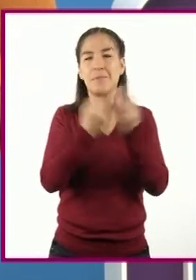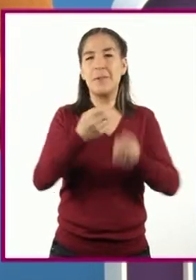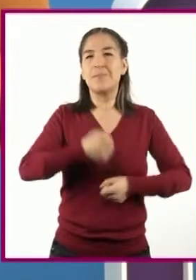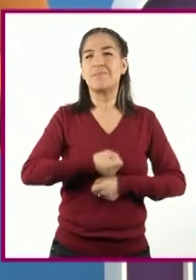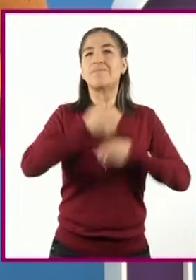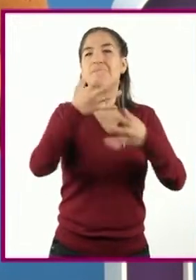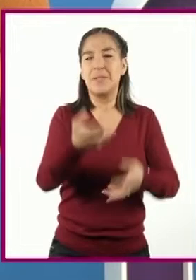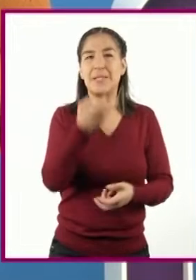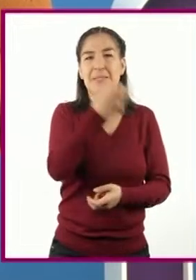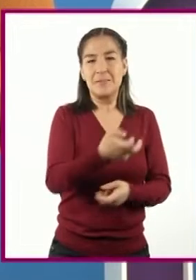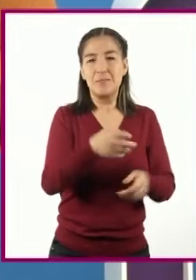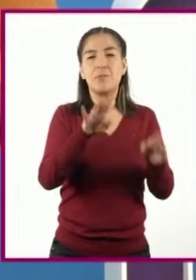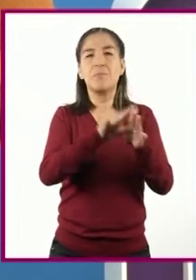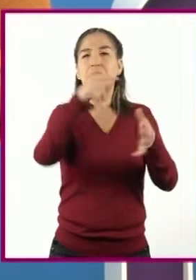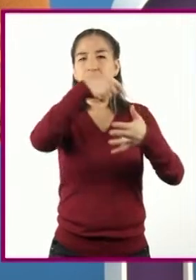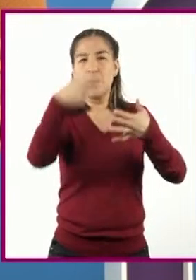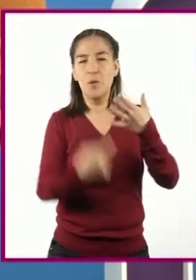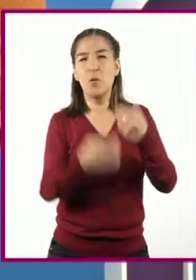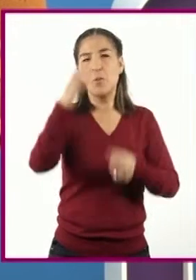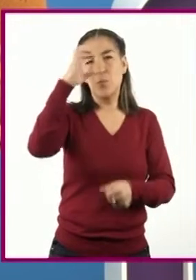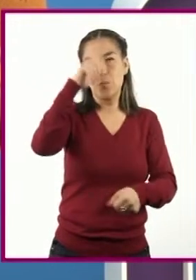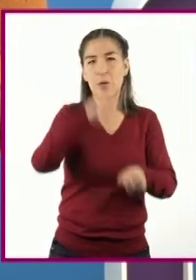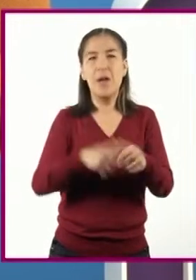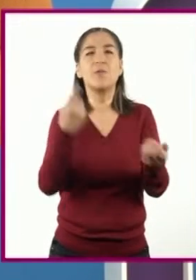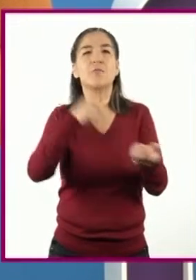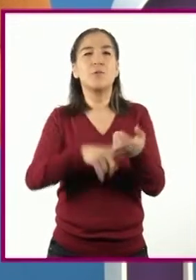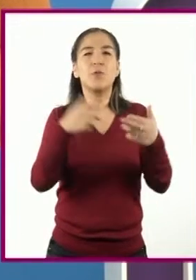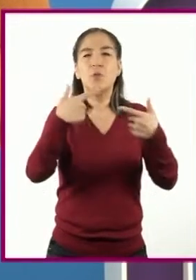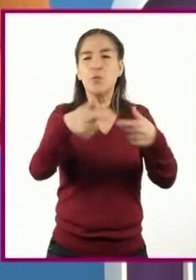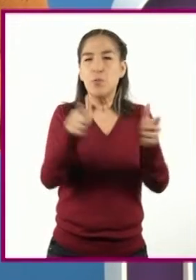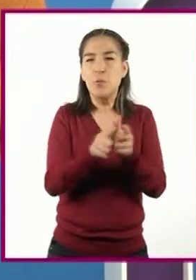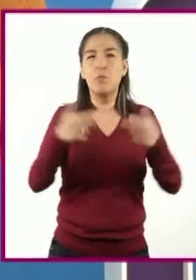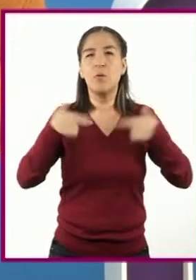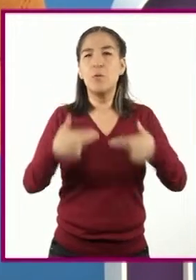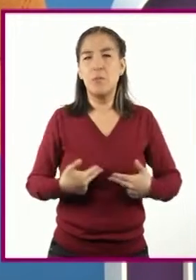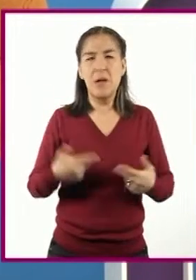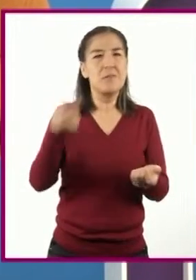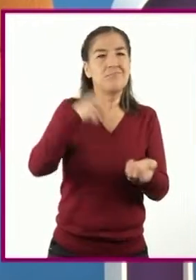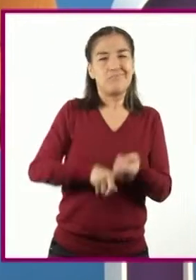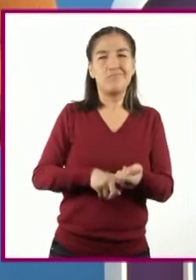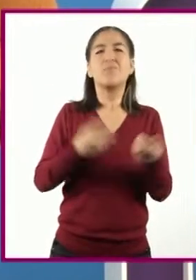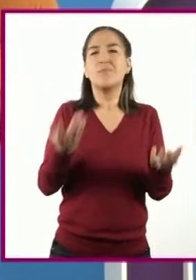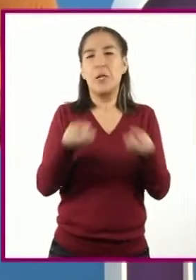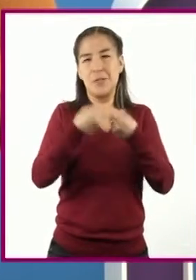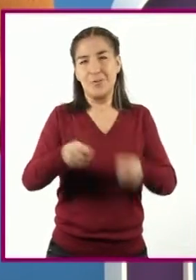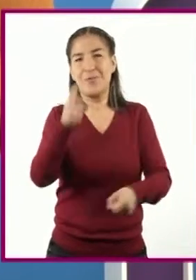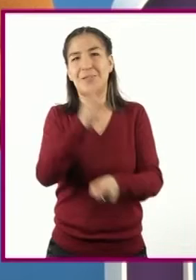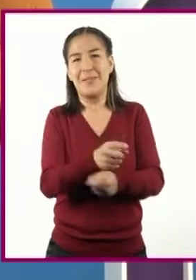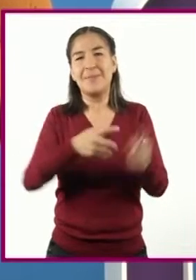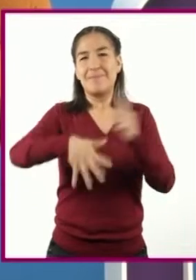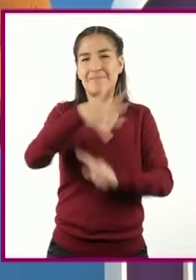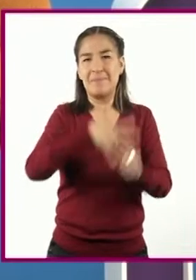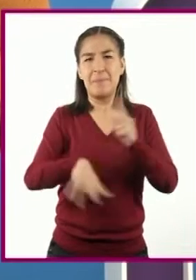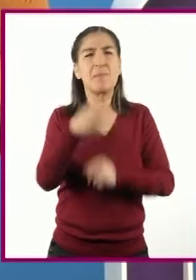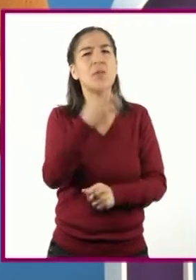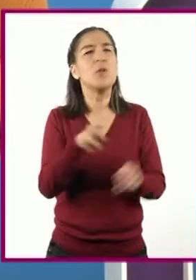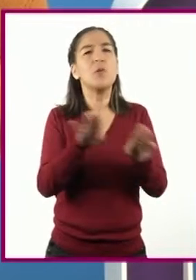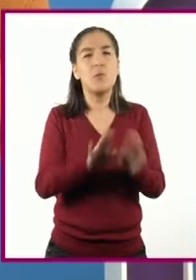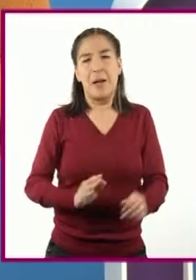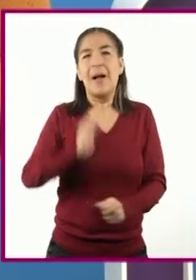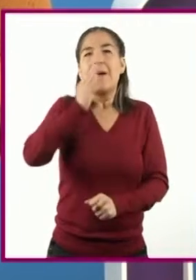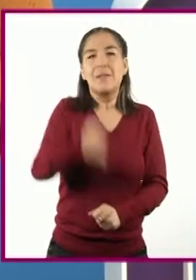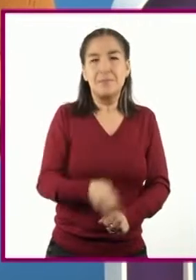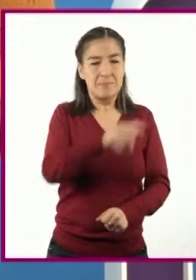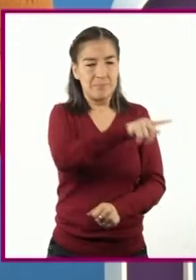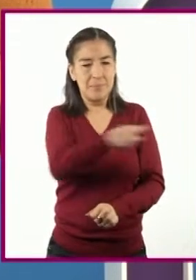manifiestan los elementos culturales de los grupos humanos dentro de la sociedad, empezando por aceptar la